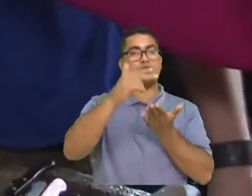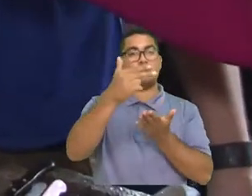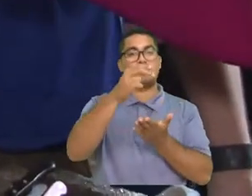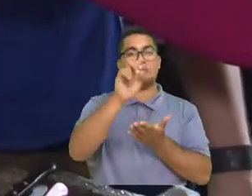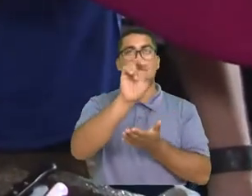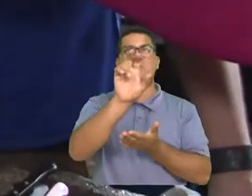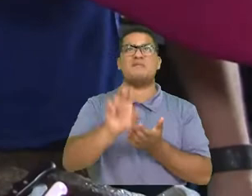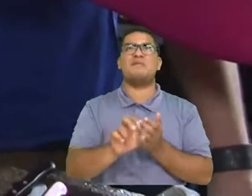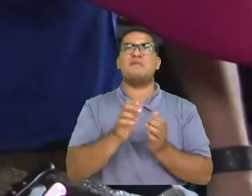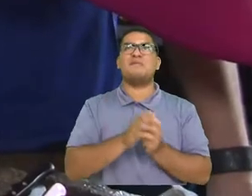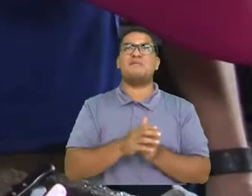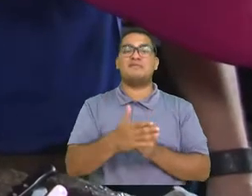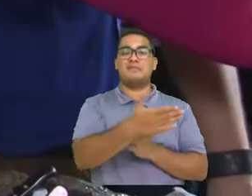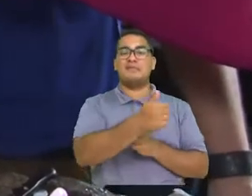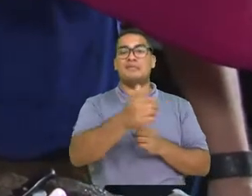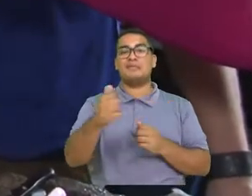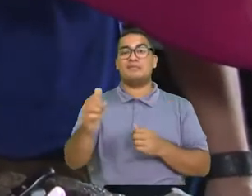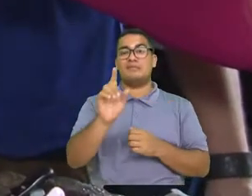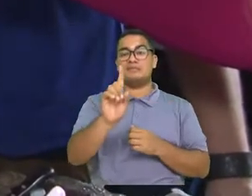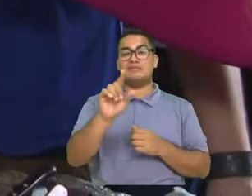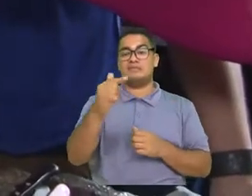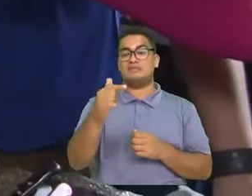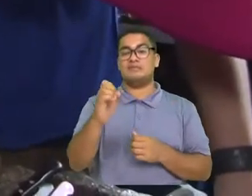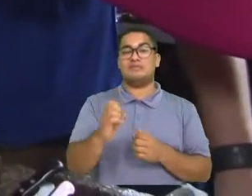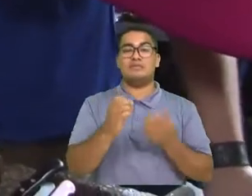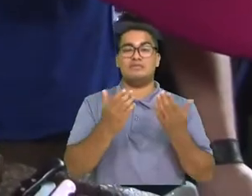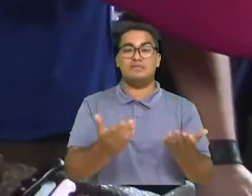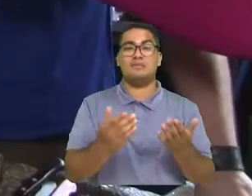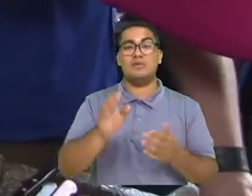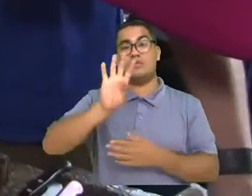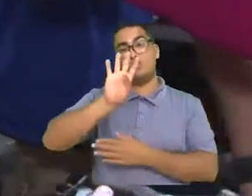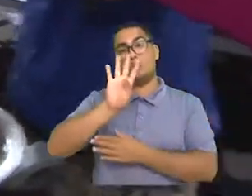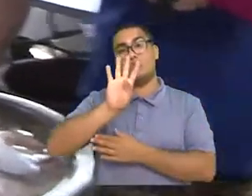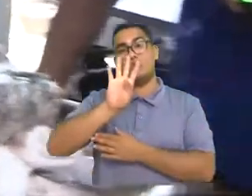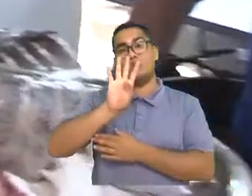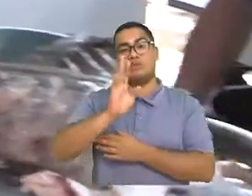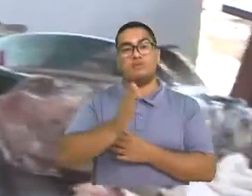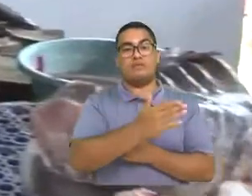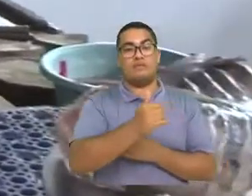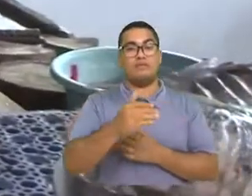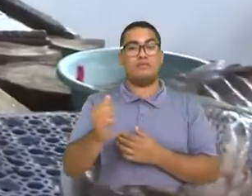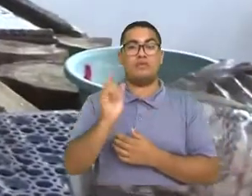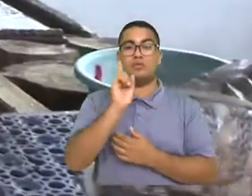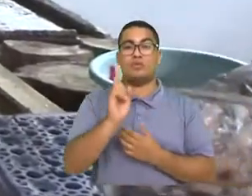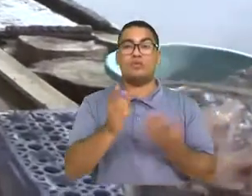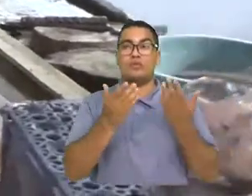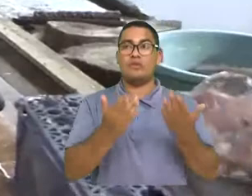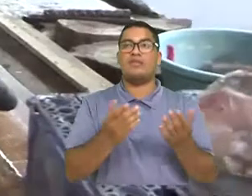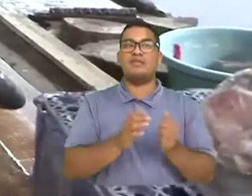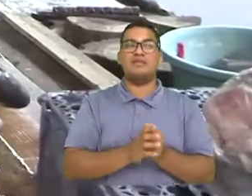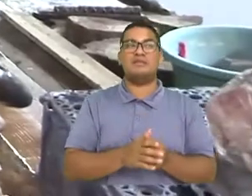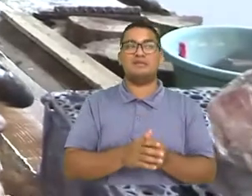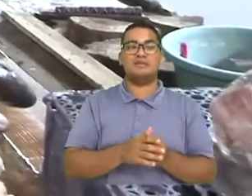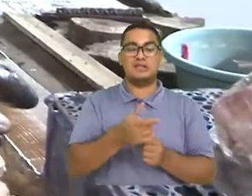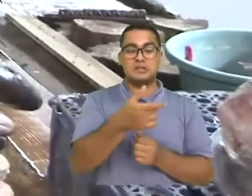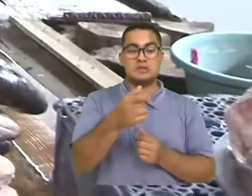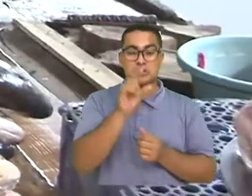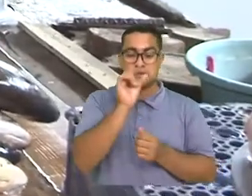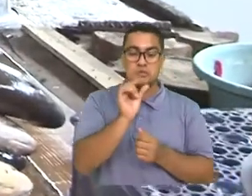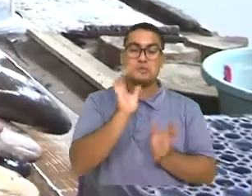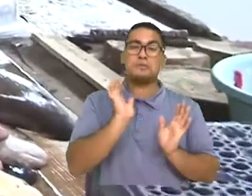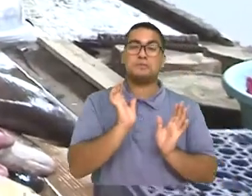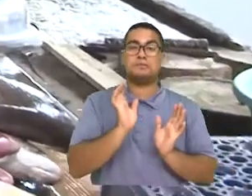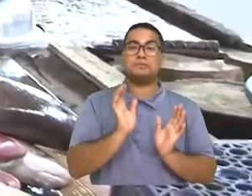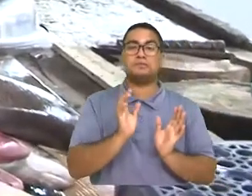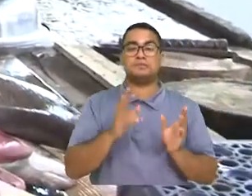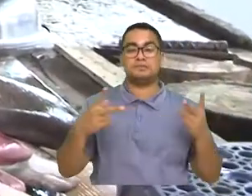¿Las langostas? A 170 la libra, son 4 langostas, 1 libra. Hay chacalines también, 140 la libra. Y hay